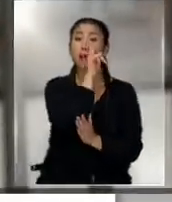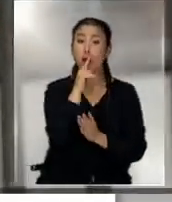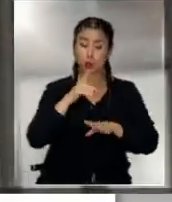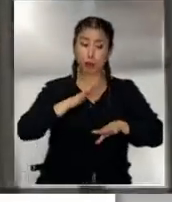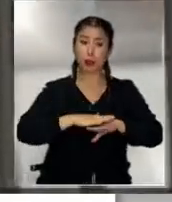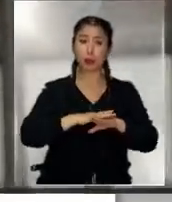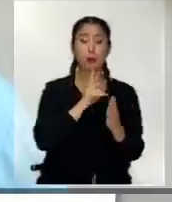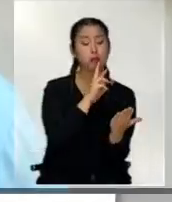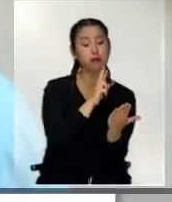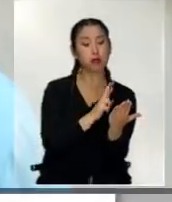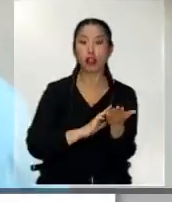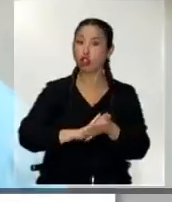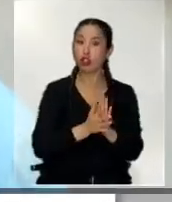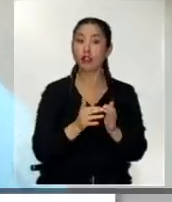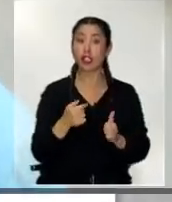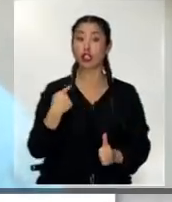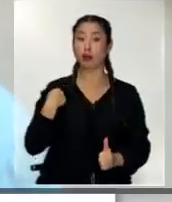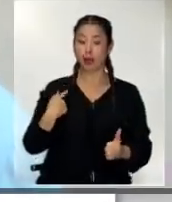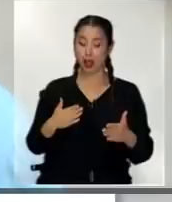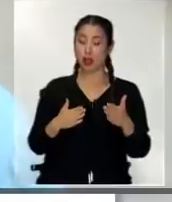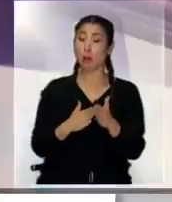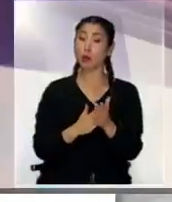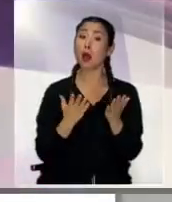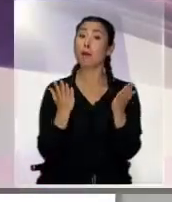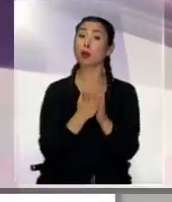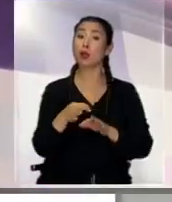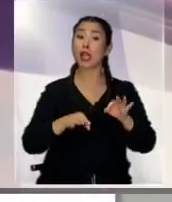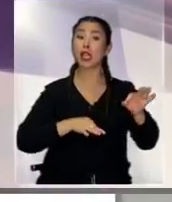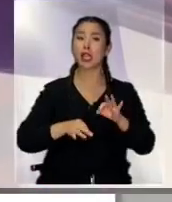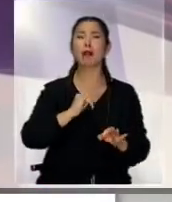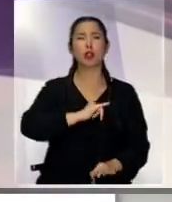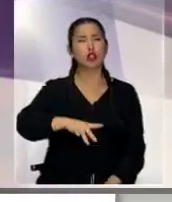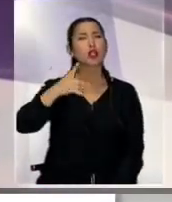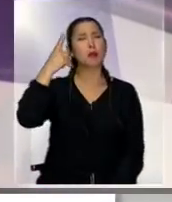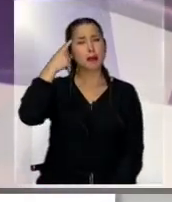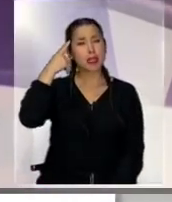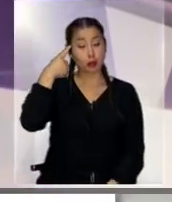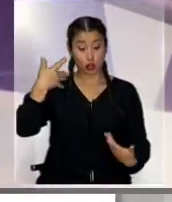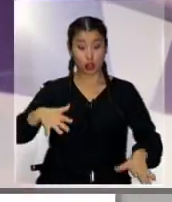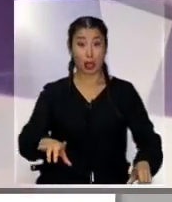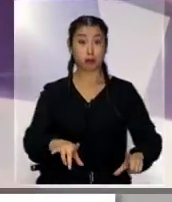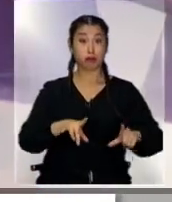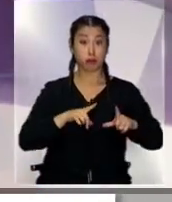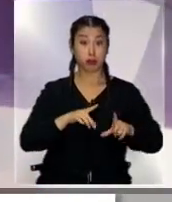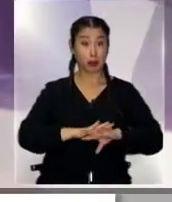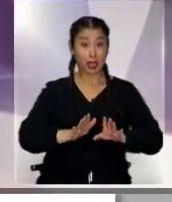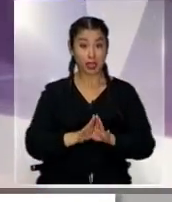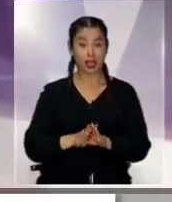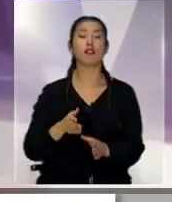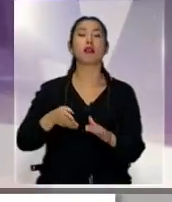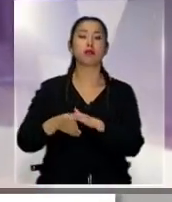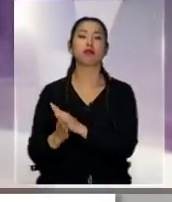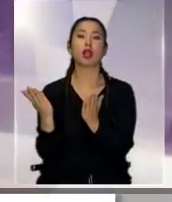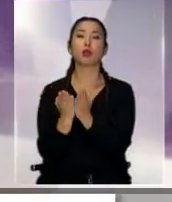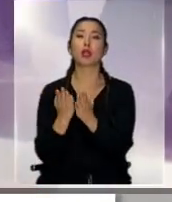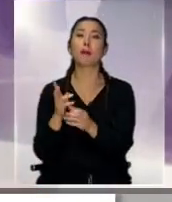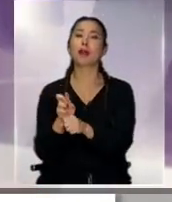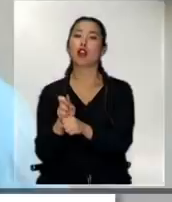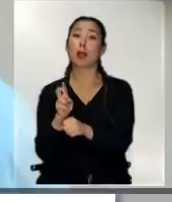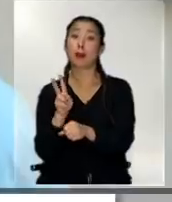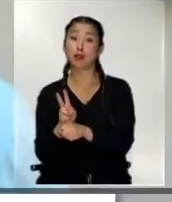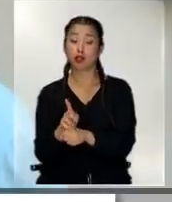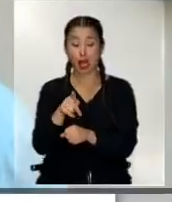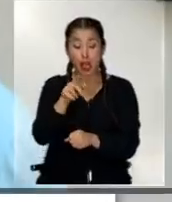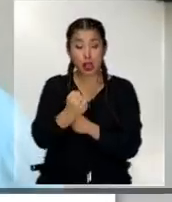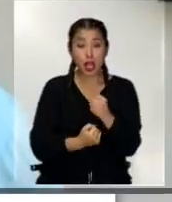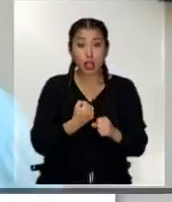en matemática. Y me di esta pausa para estudiar ingeniería, pero siempre pensando en que al terminar estudiar pedagogía. Y tomé la decisión este